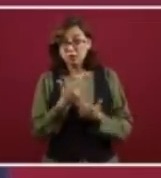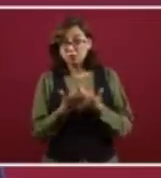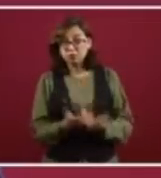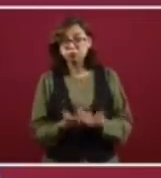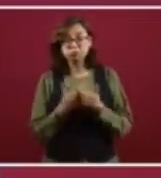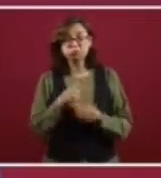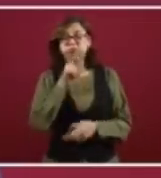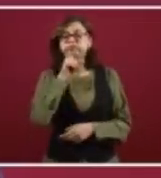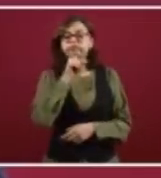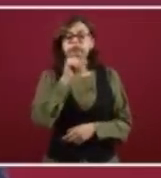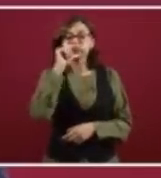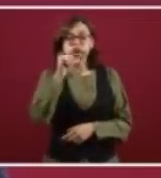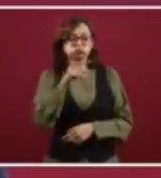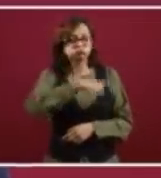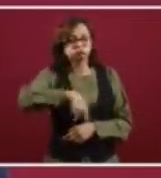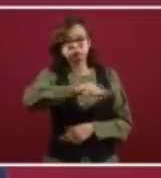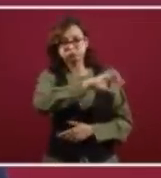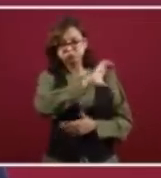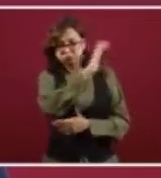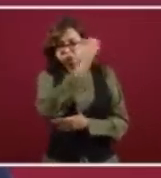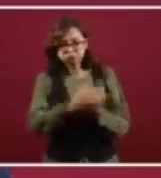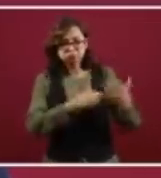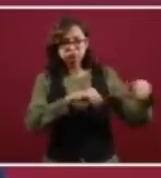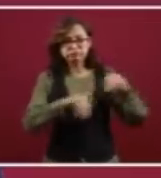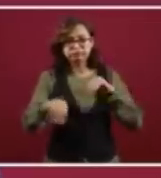que tiene que ver con esos contratos.